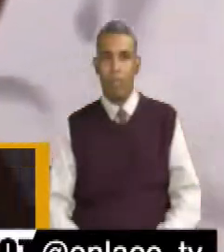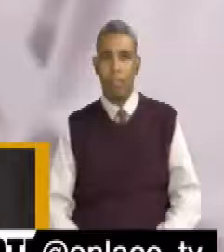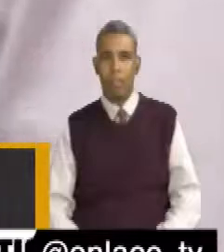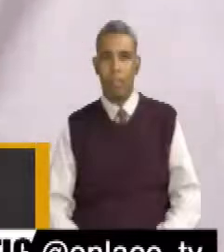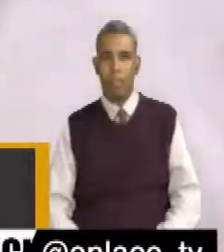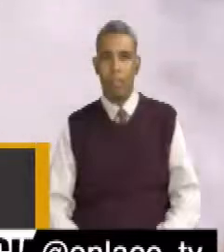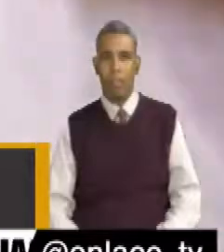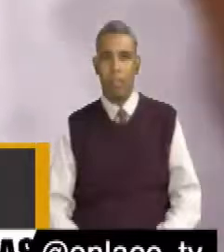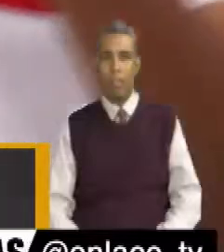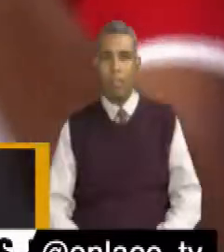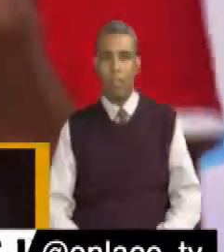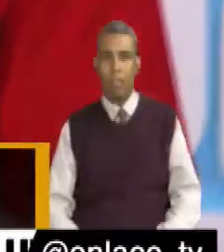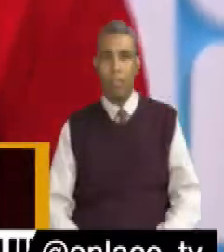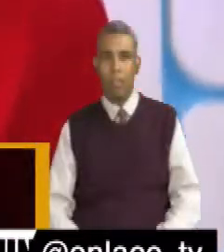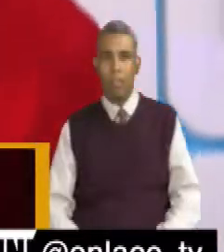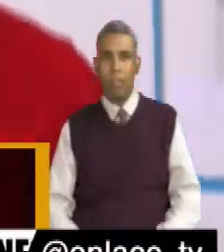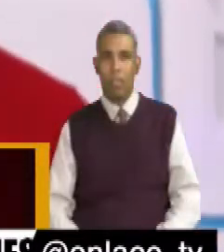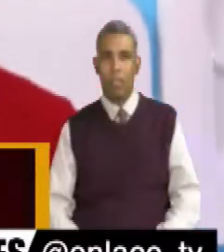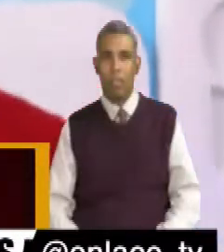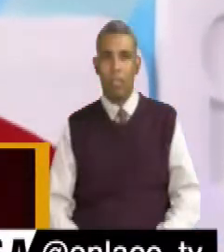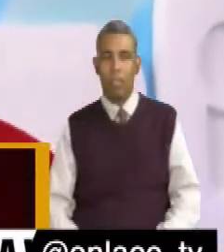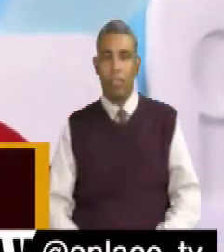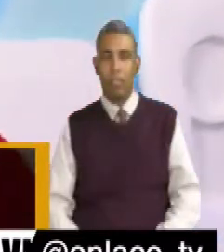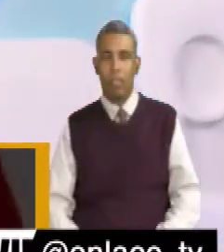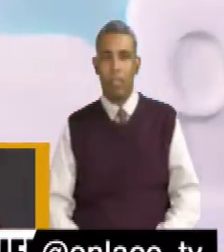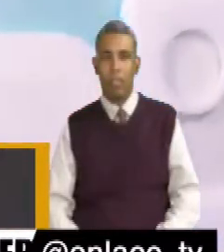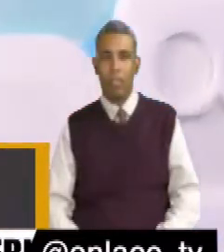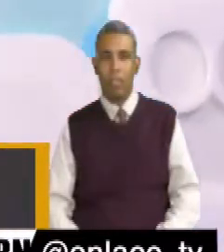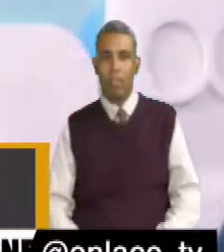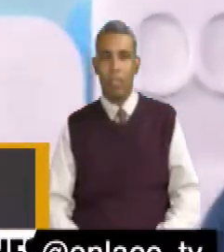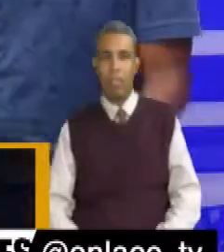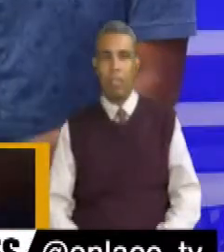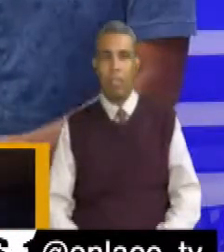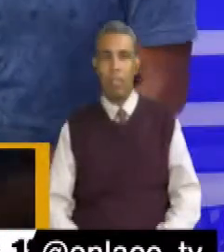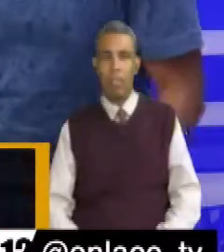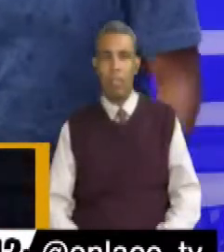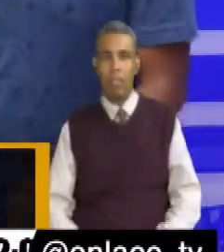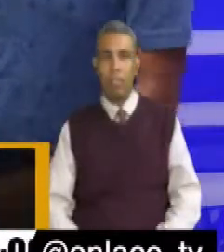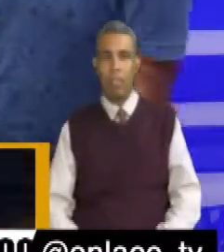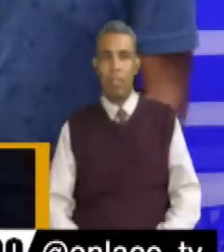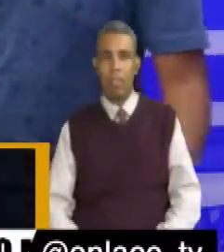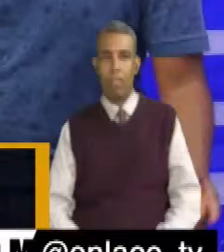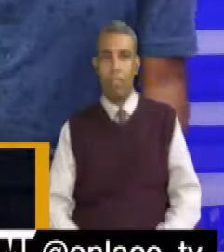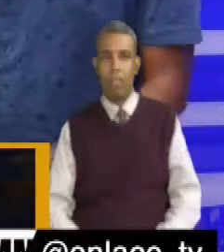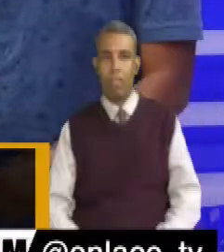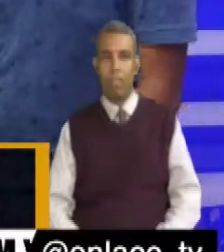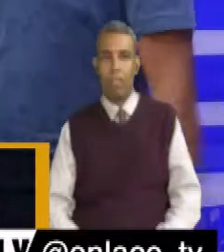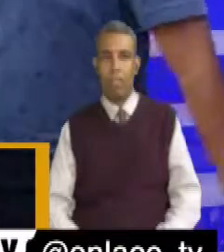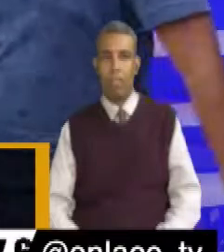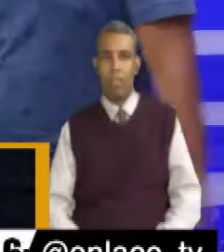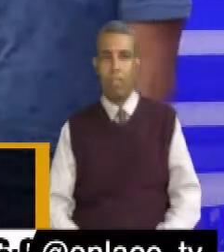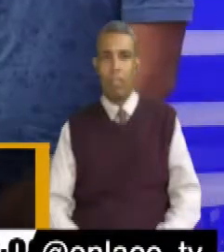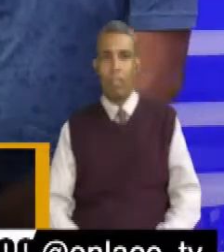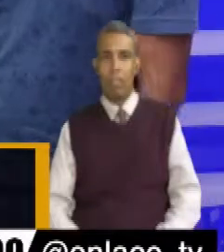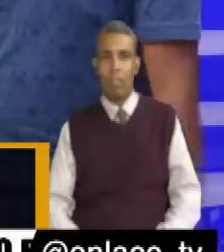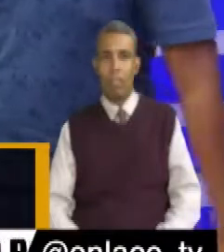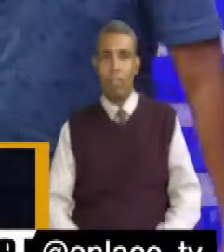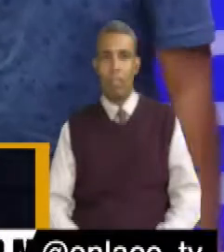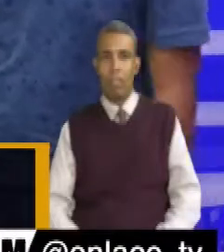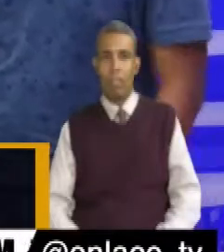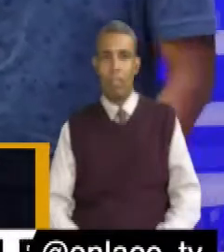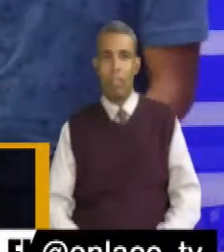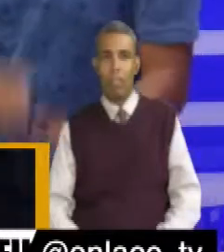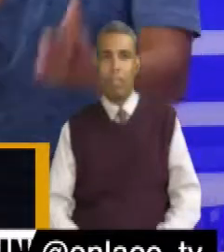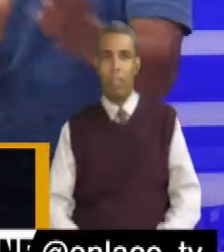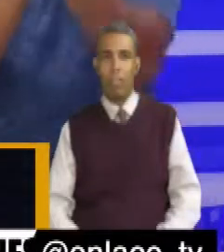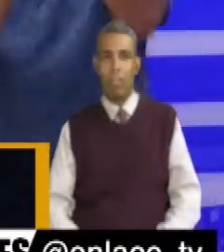tienen comparación! ¡Y lo que aprendiste conmigo quieres hacerlo con él! ¡Pero lo mío es mío y solo